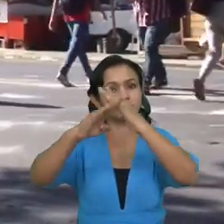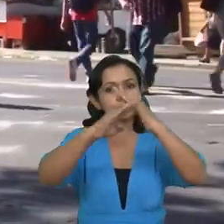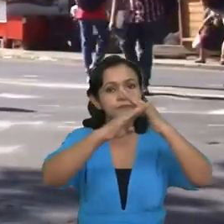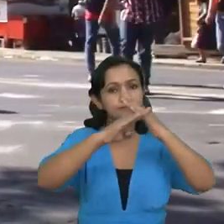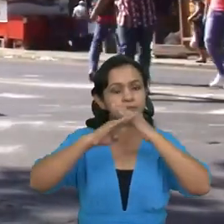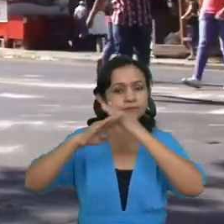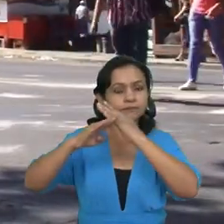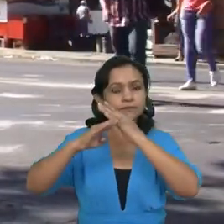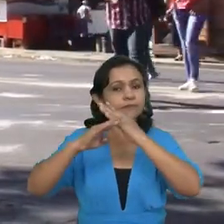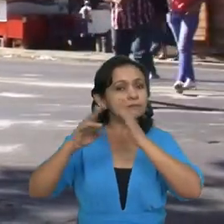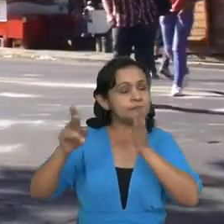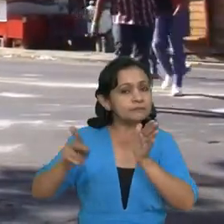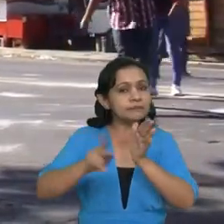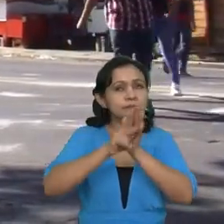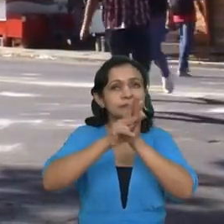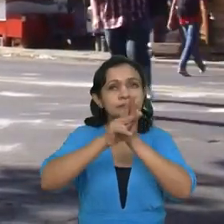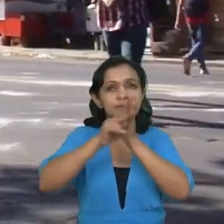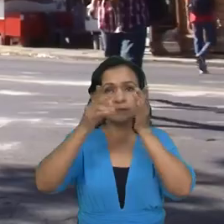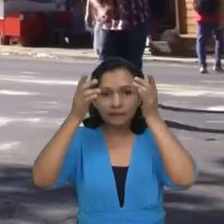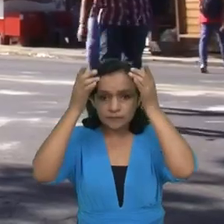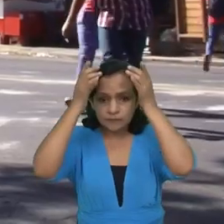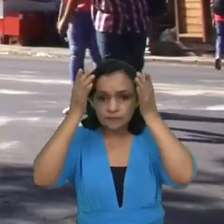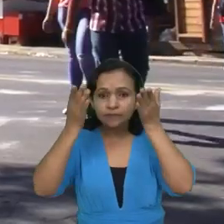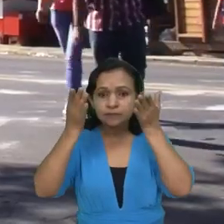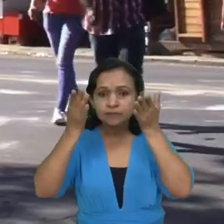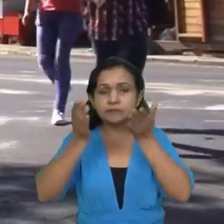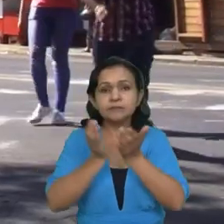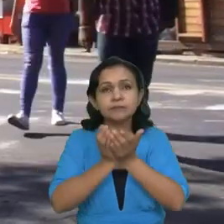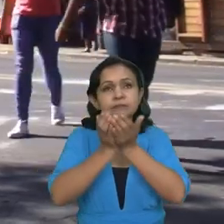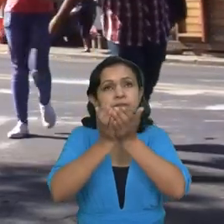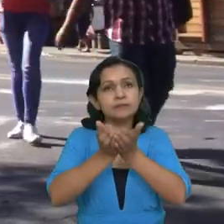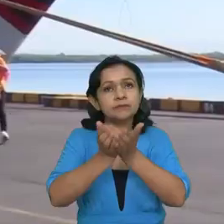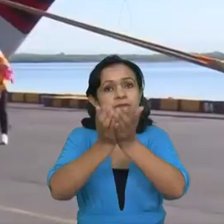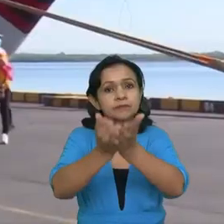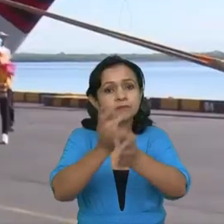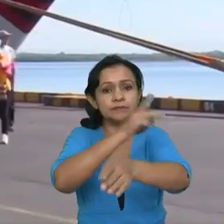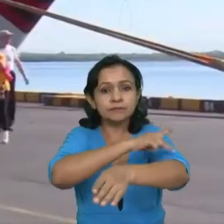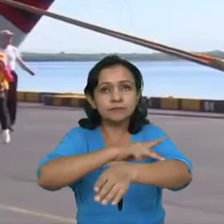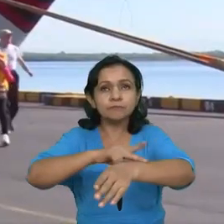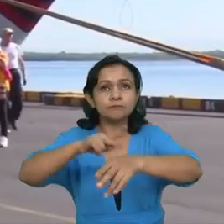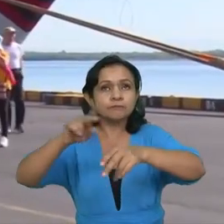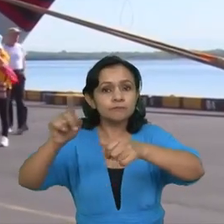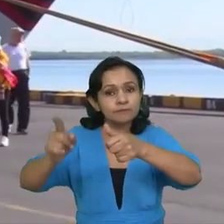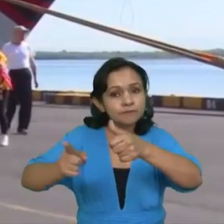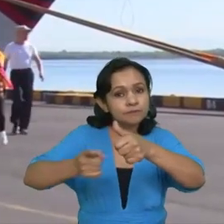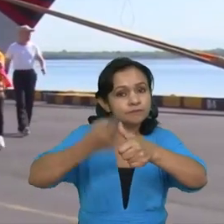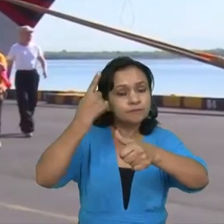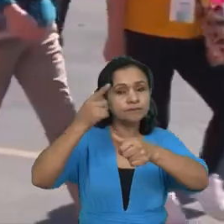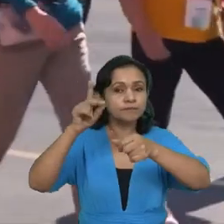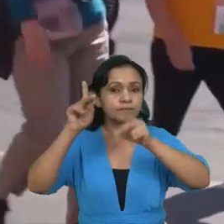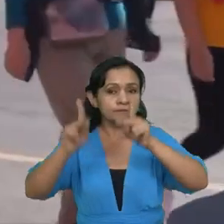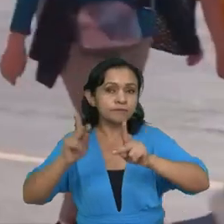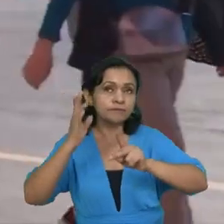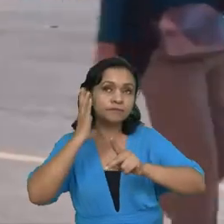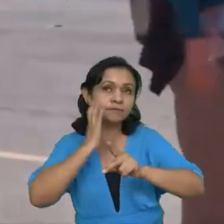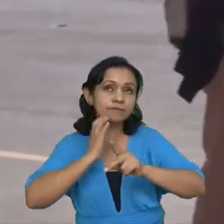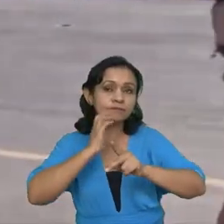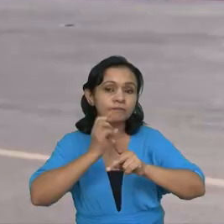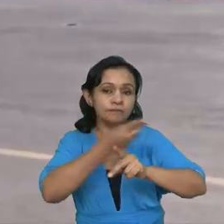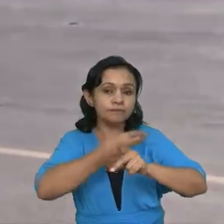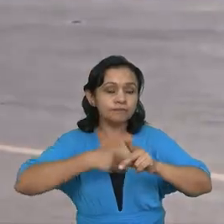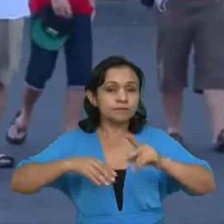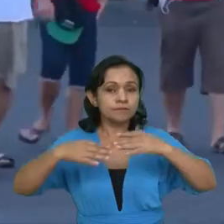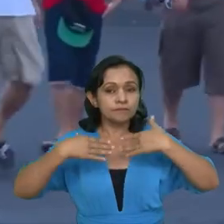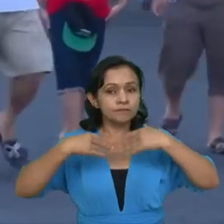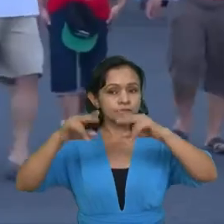peligrosísimo coronavirus cada buque que arriba a nuestros puertos es revisado primeramente por expertos del ministerio de salud